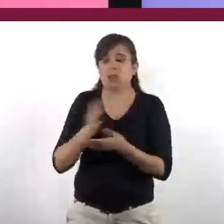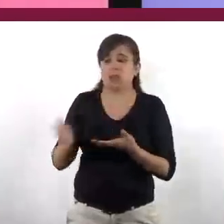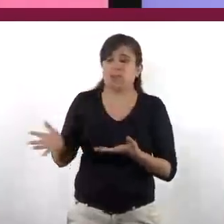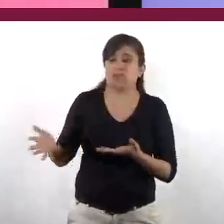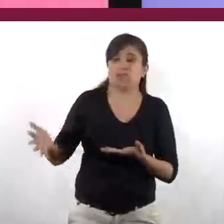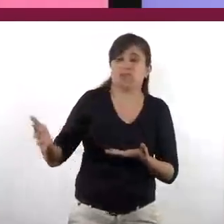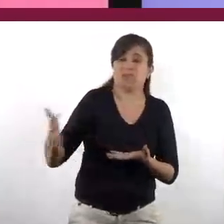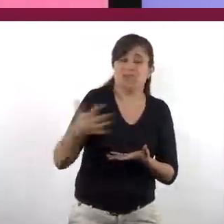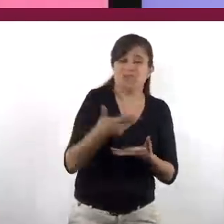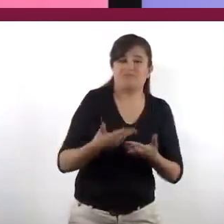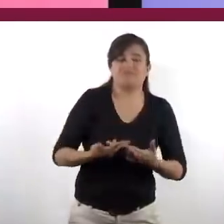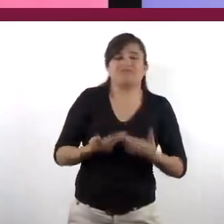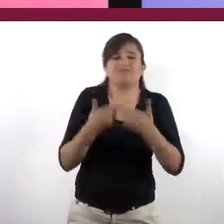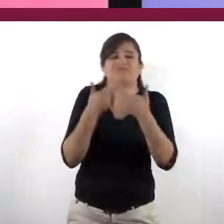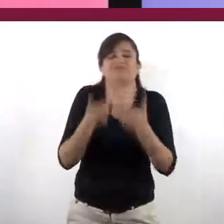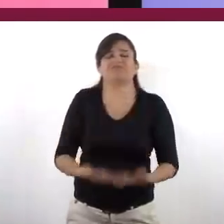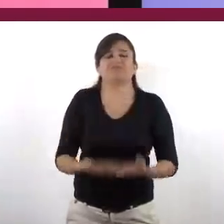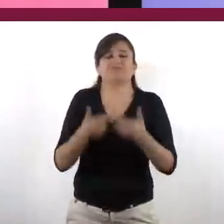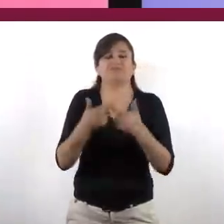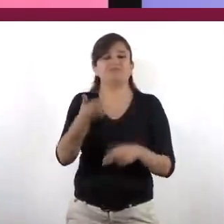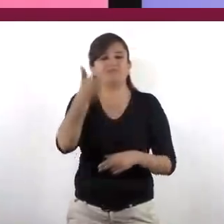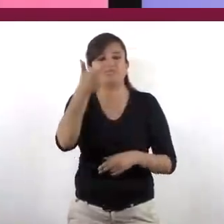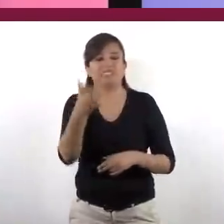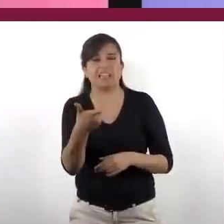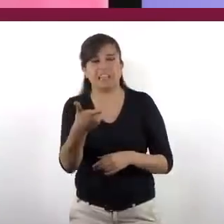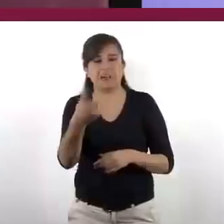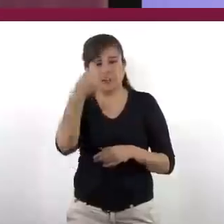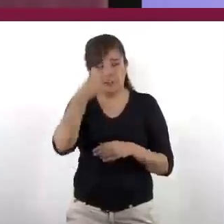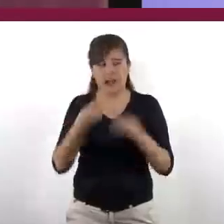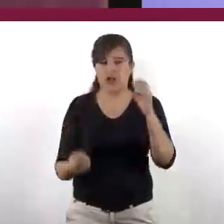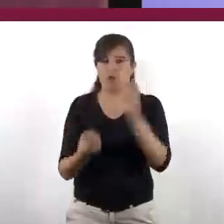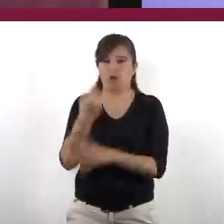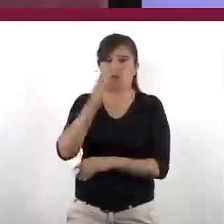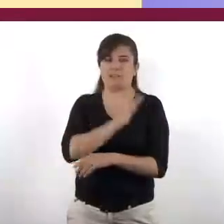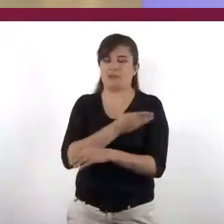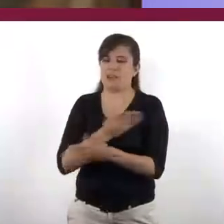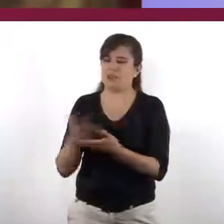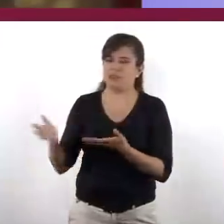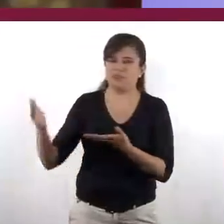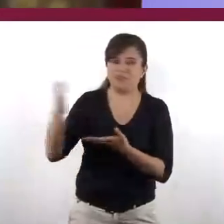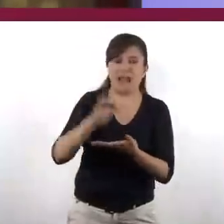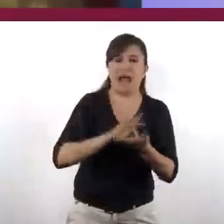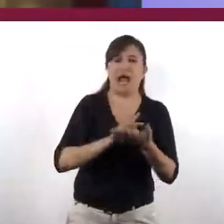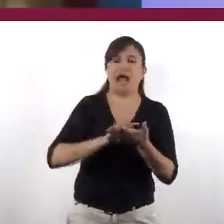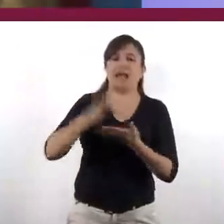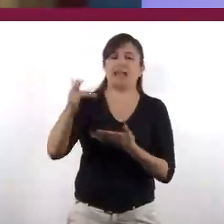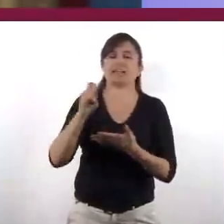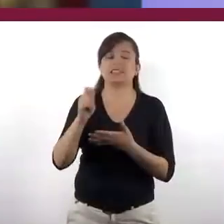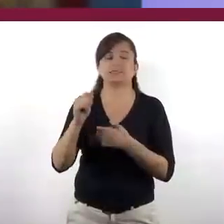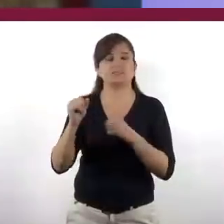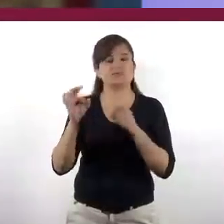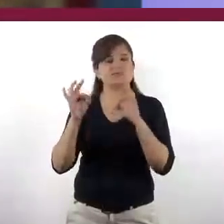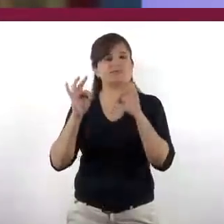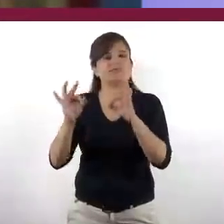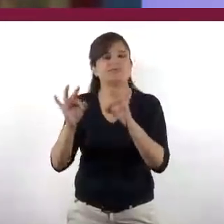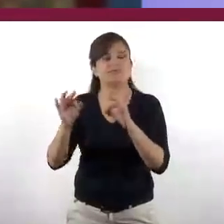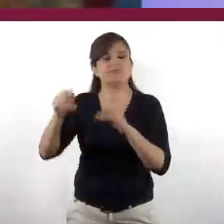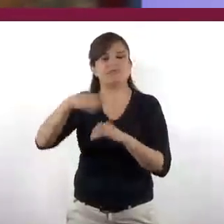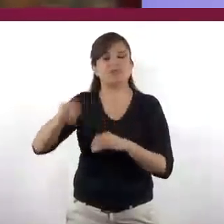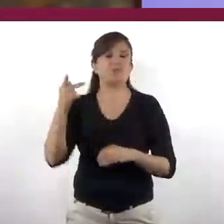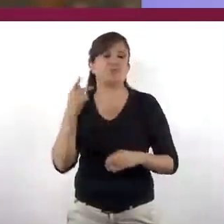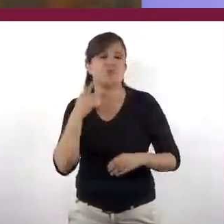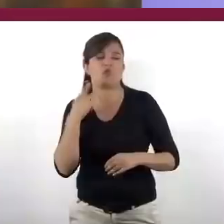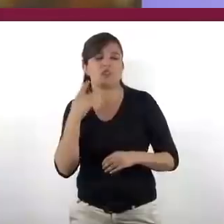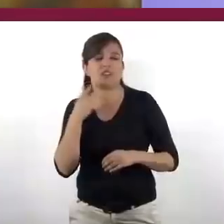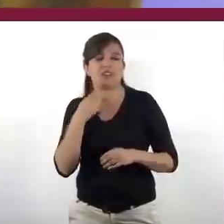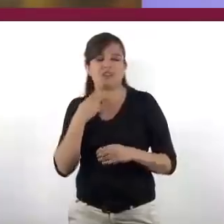de recursos que se extrajeron de la Nueva España gracias a un sistema eficiente en términos de la